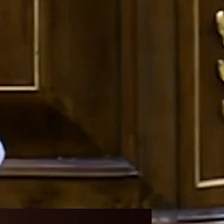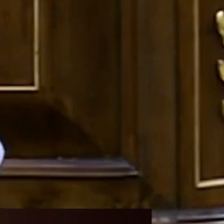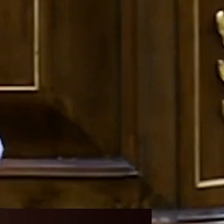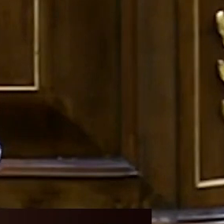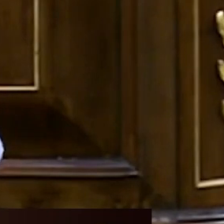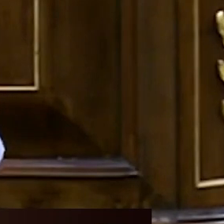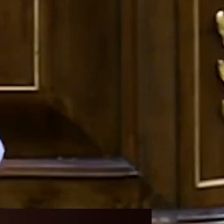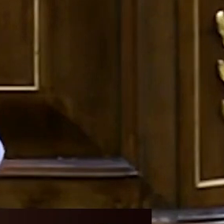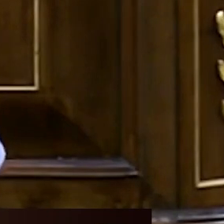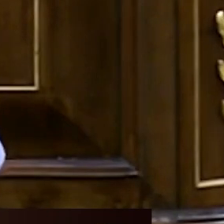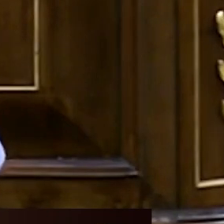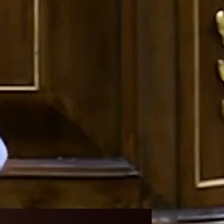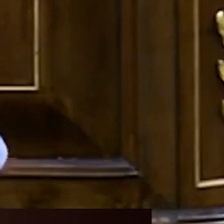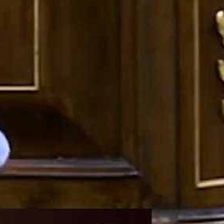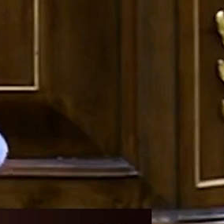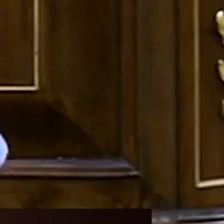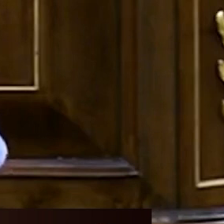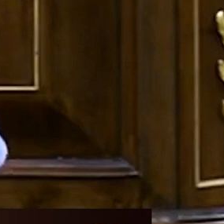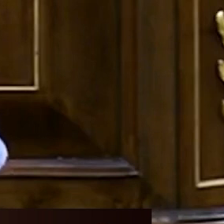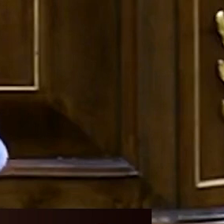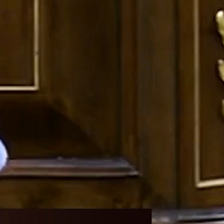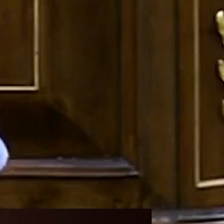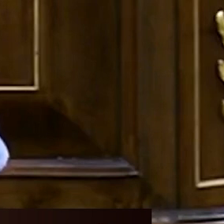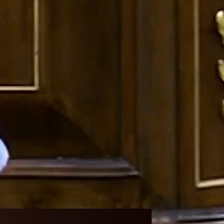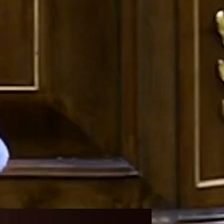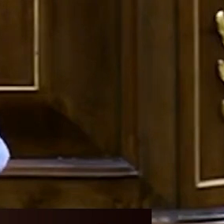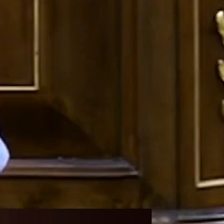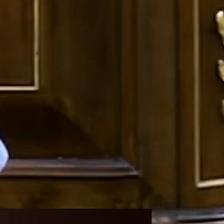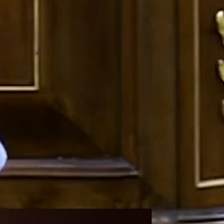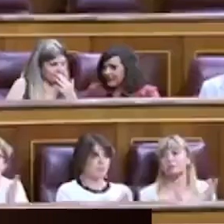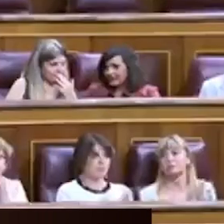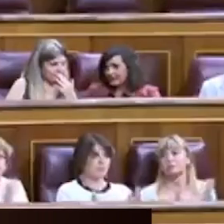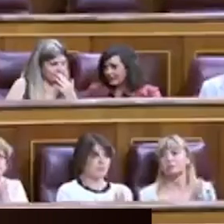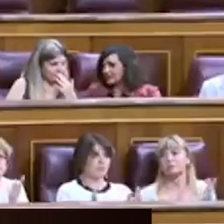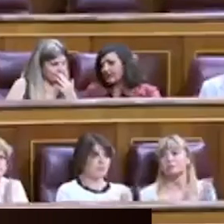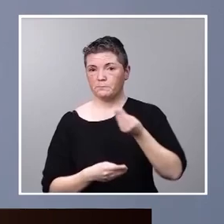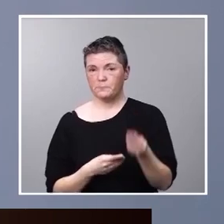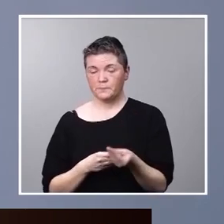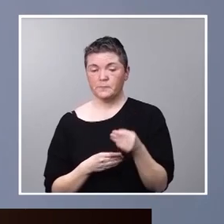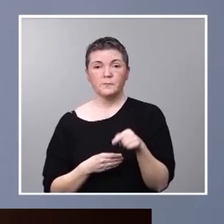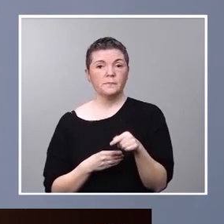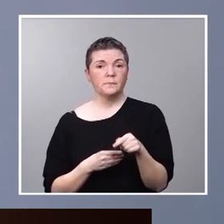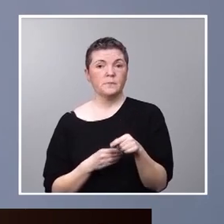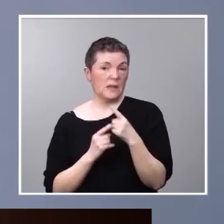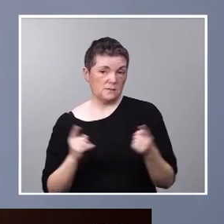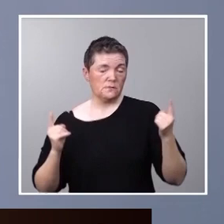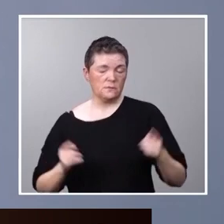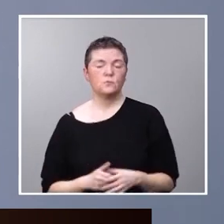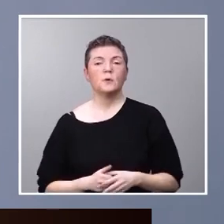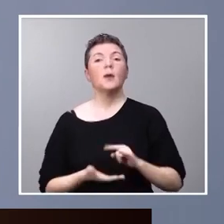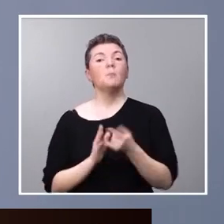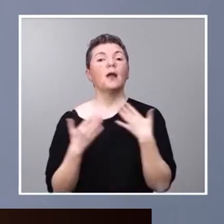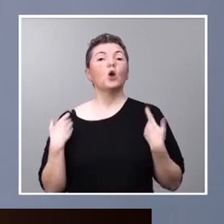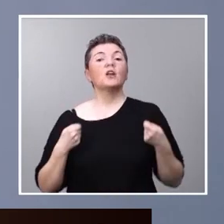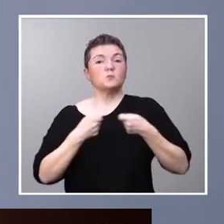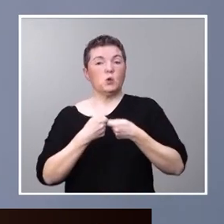el título de los delitos contra la libertad y la indemnidad sexual. O sea, no es que sea una ley corta que se haya podido equivocar, no